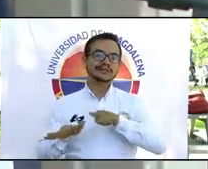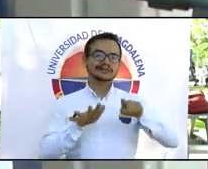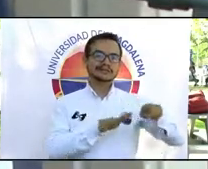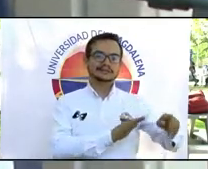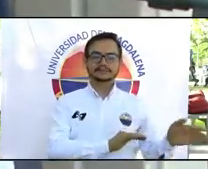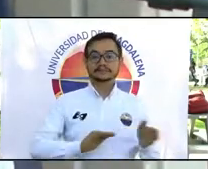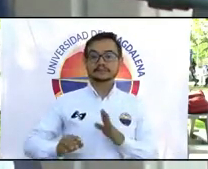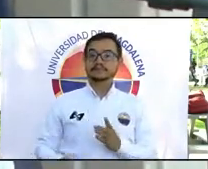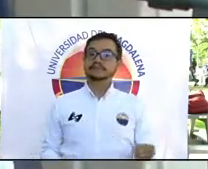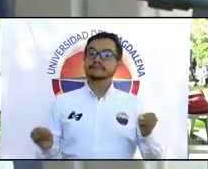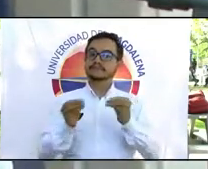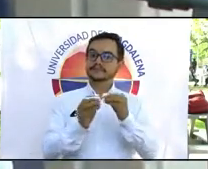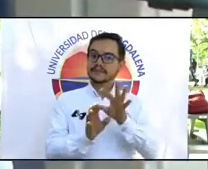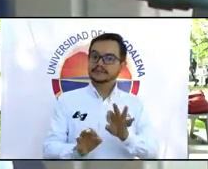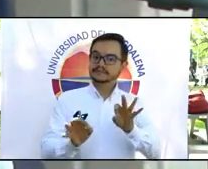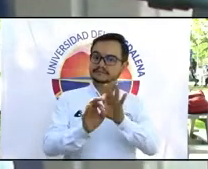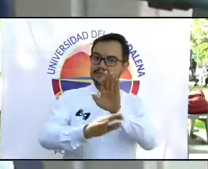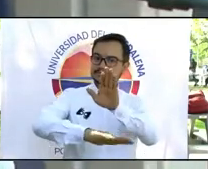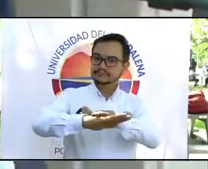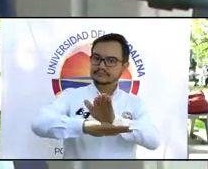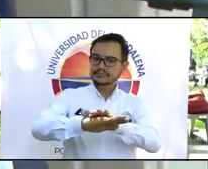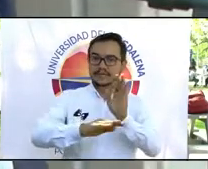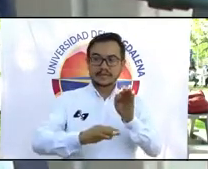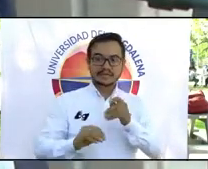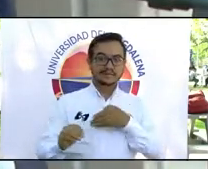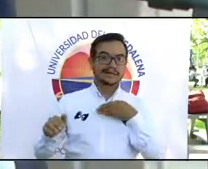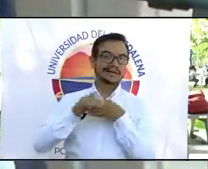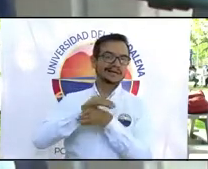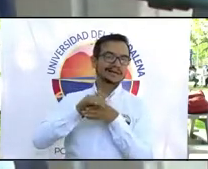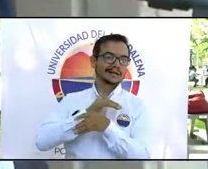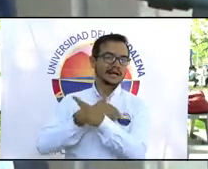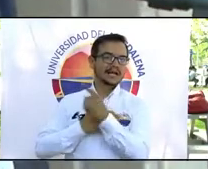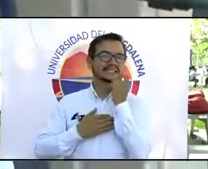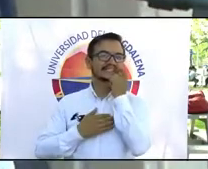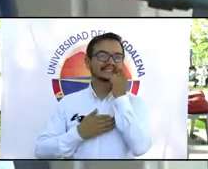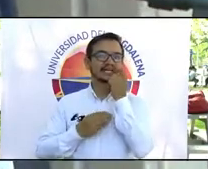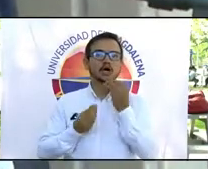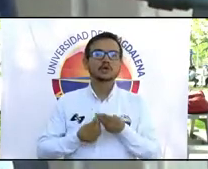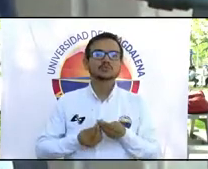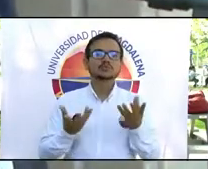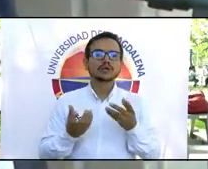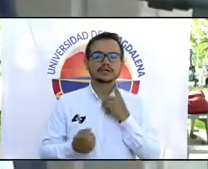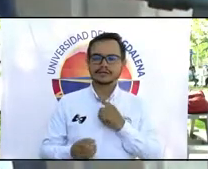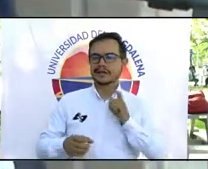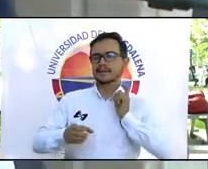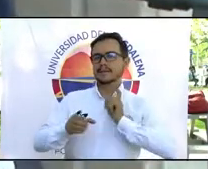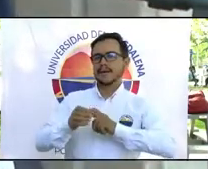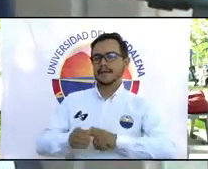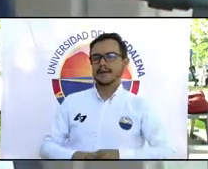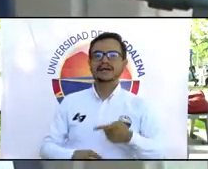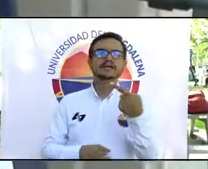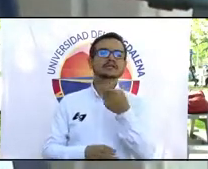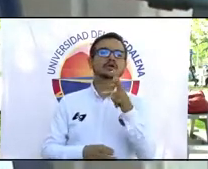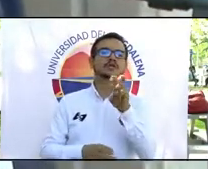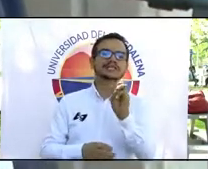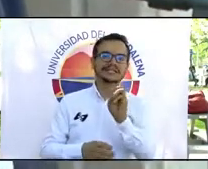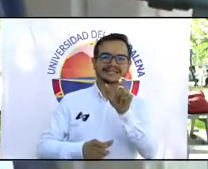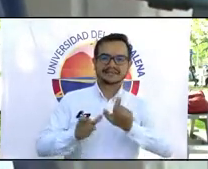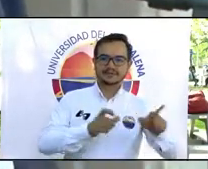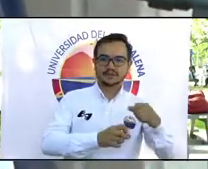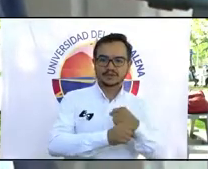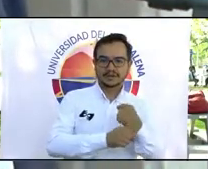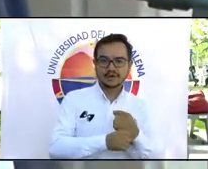importante recordar que la clínica odontológica diariamente se distribuye en 180 puestos de trabajo en 5 turnos y se